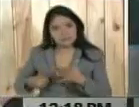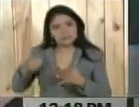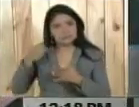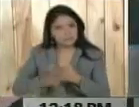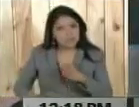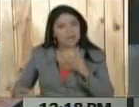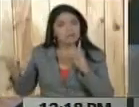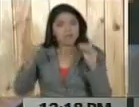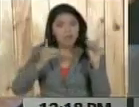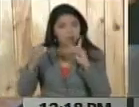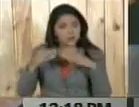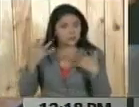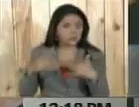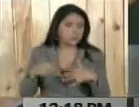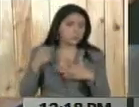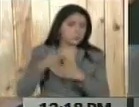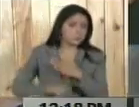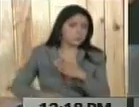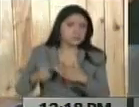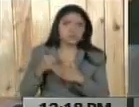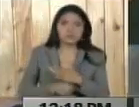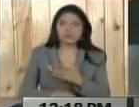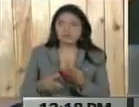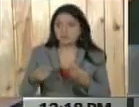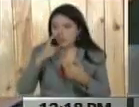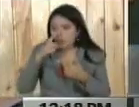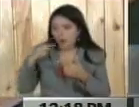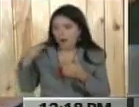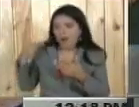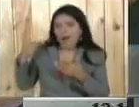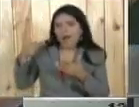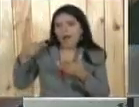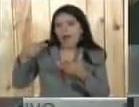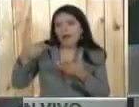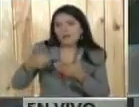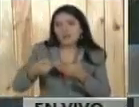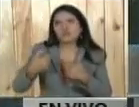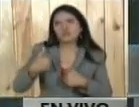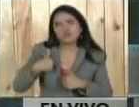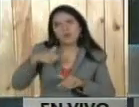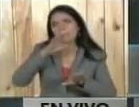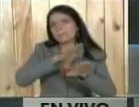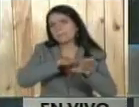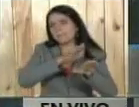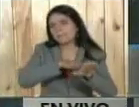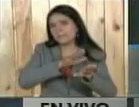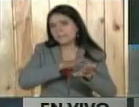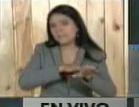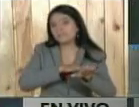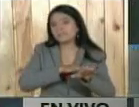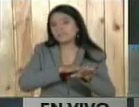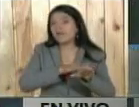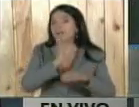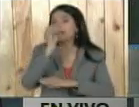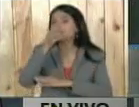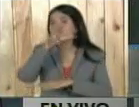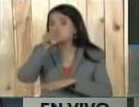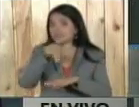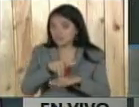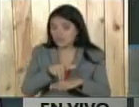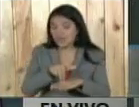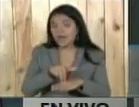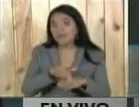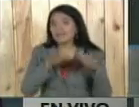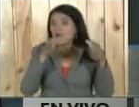Aristóbulo. Todo el año yo convoqué a la Asamblea Nacional y las fuerzas políticas